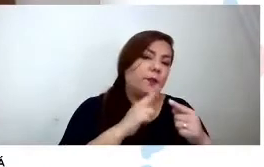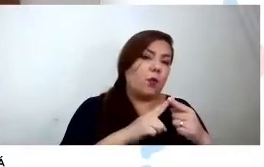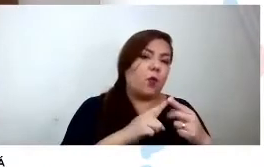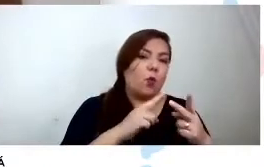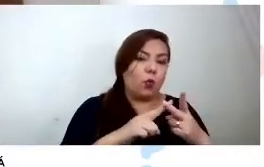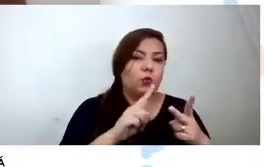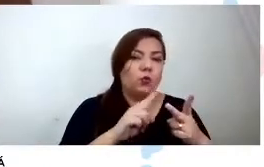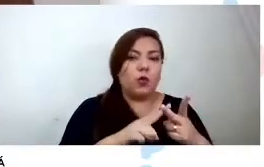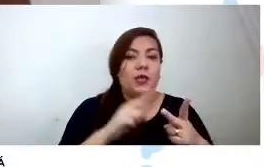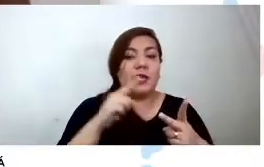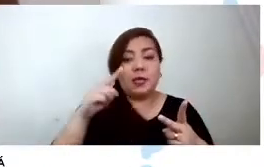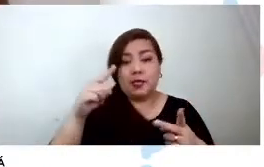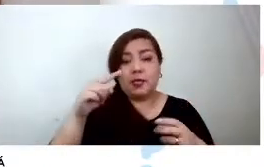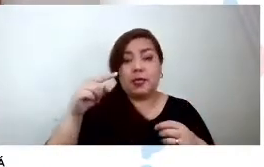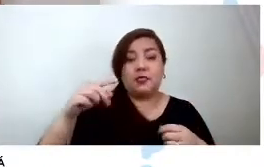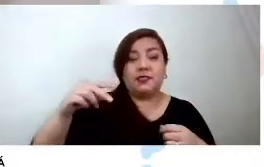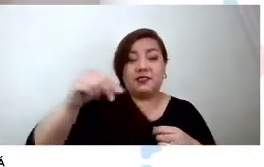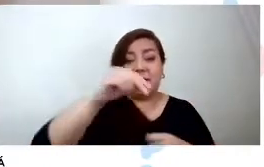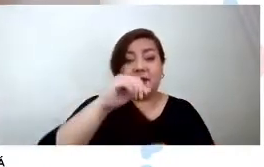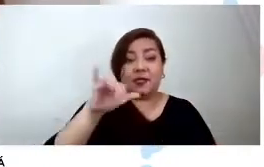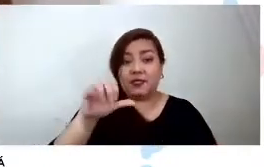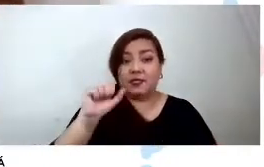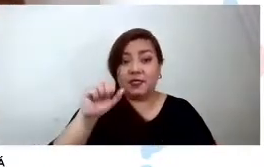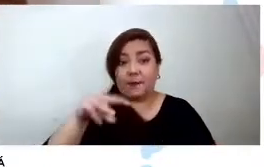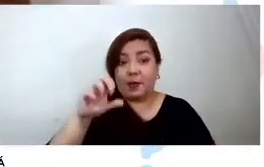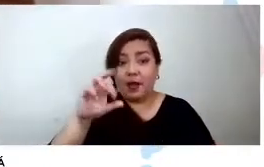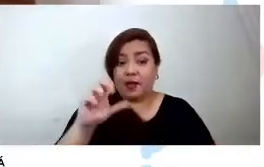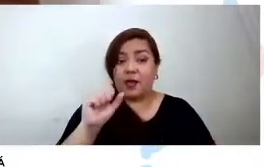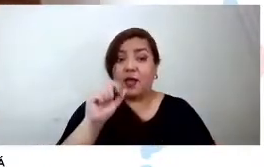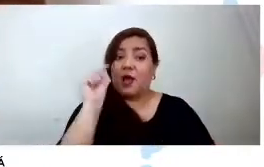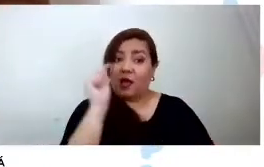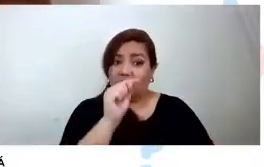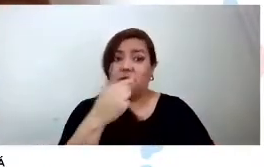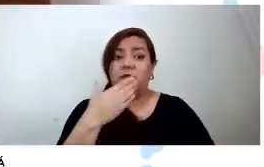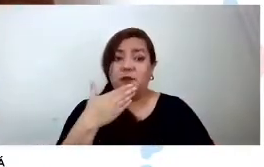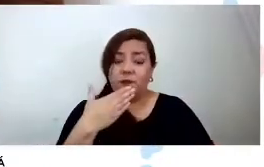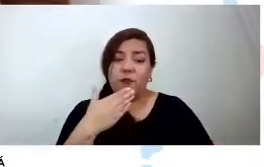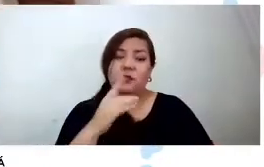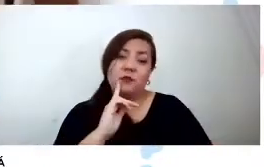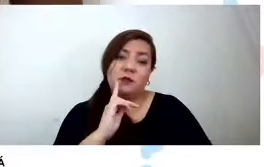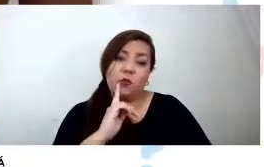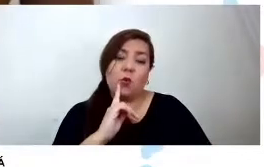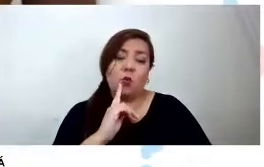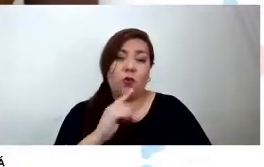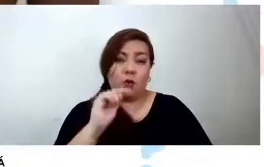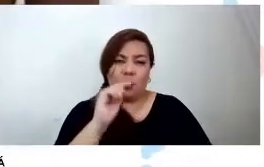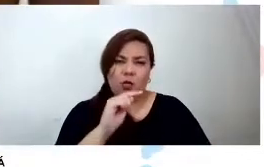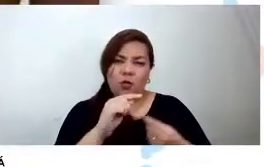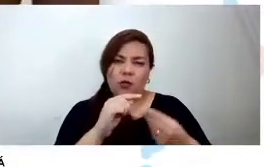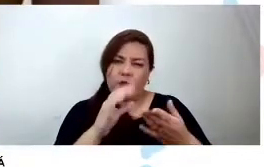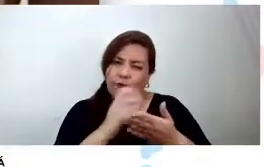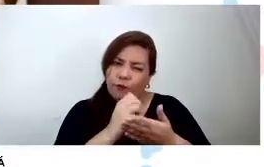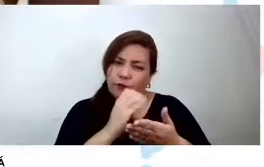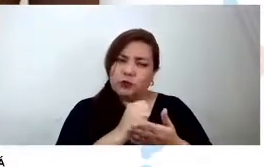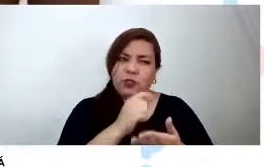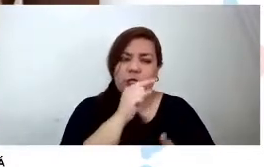el salar de Yamara, por ejemplo, que actualmente está muy afectado por la extracción de sus aguas para la minería